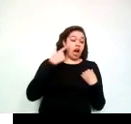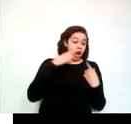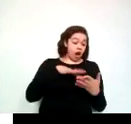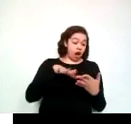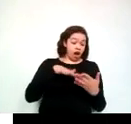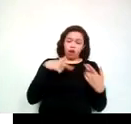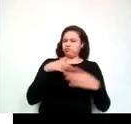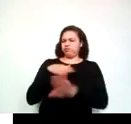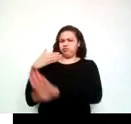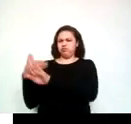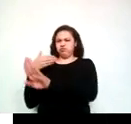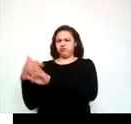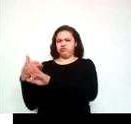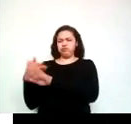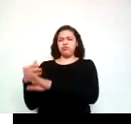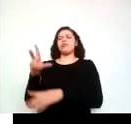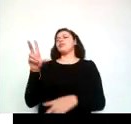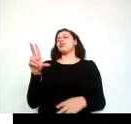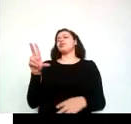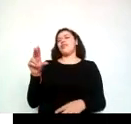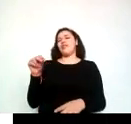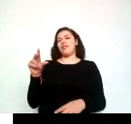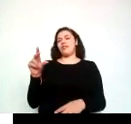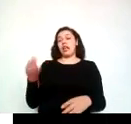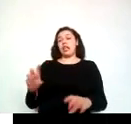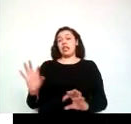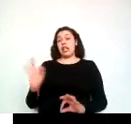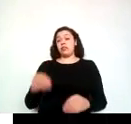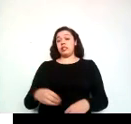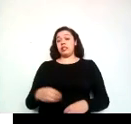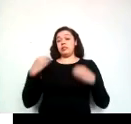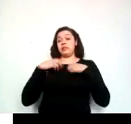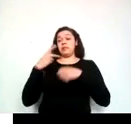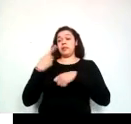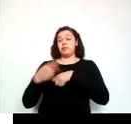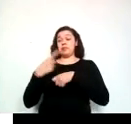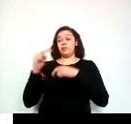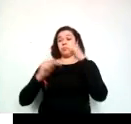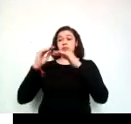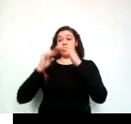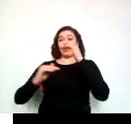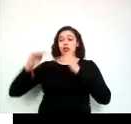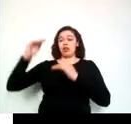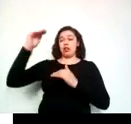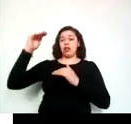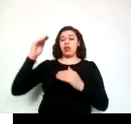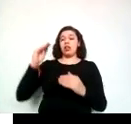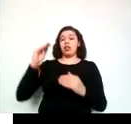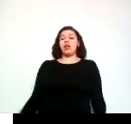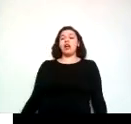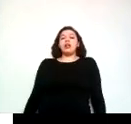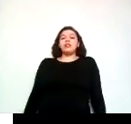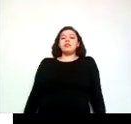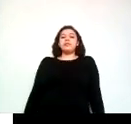haya contestado que se siente que vive en un nivel de riesgo muy alto en cuanto a los factores de riesgo psicosocial que se